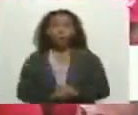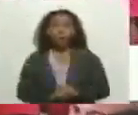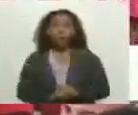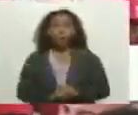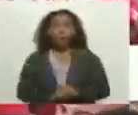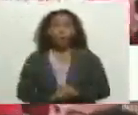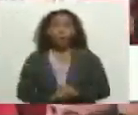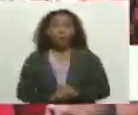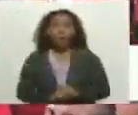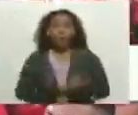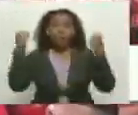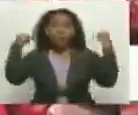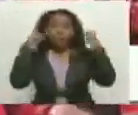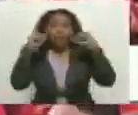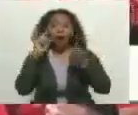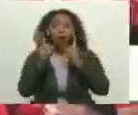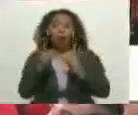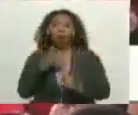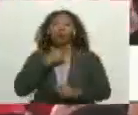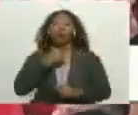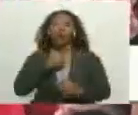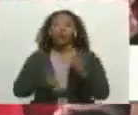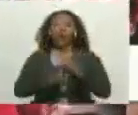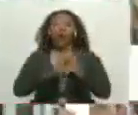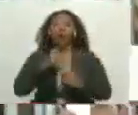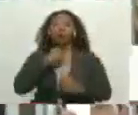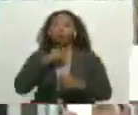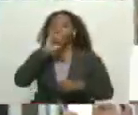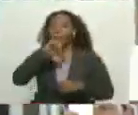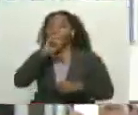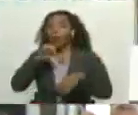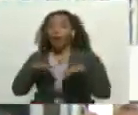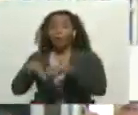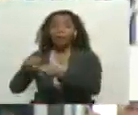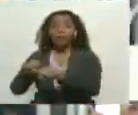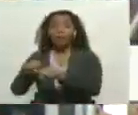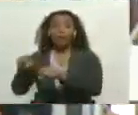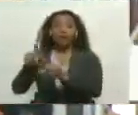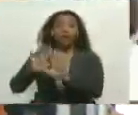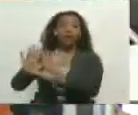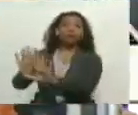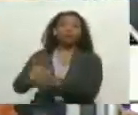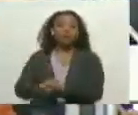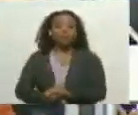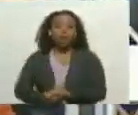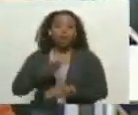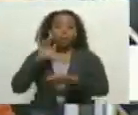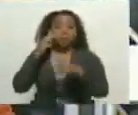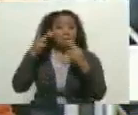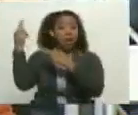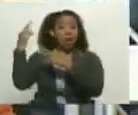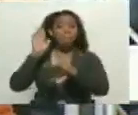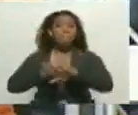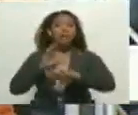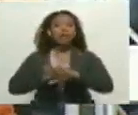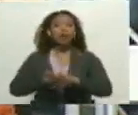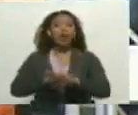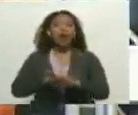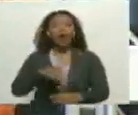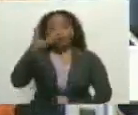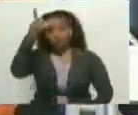los que lo practiquen. Ahí está lo que ocurrió ahorita en Siria y en Turquía,